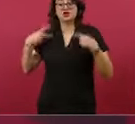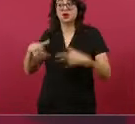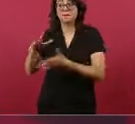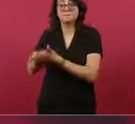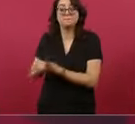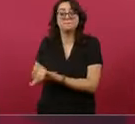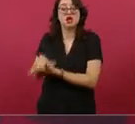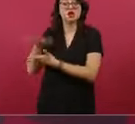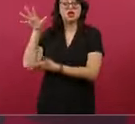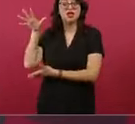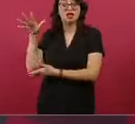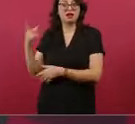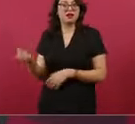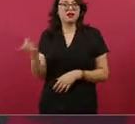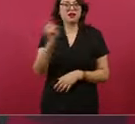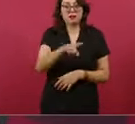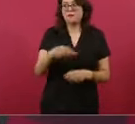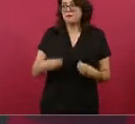cívico